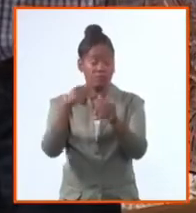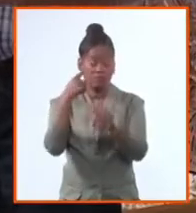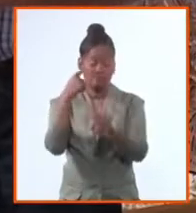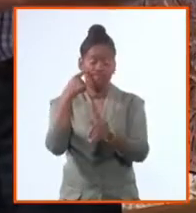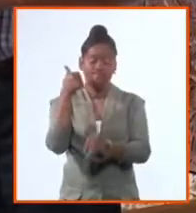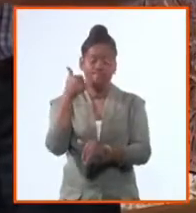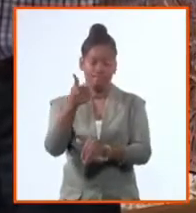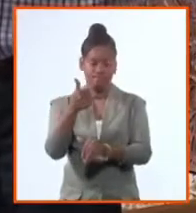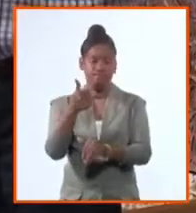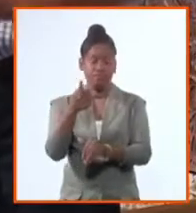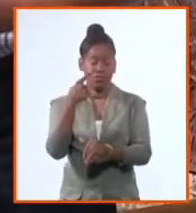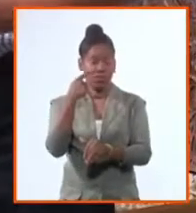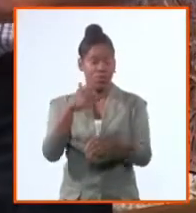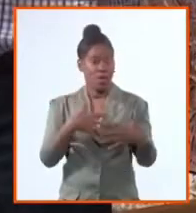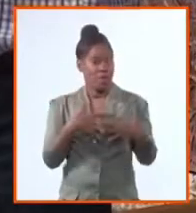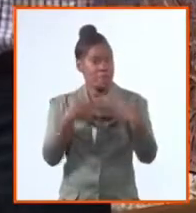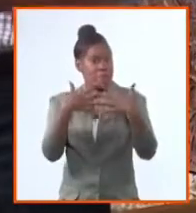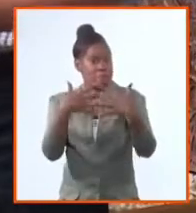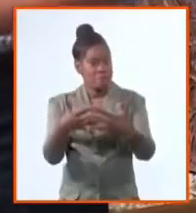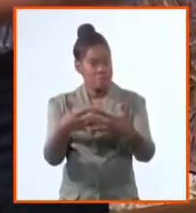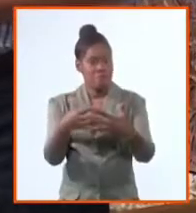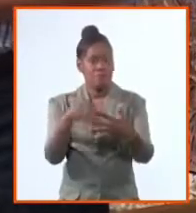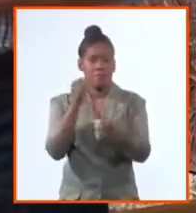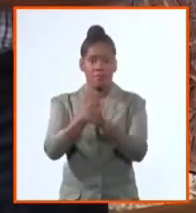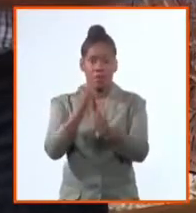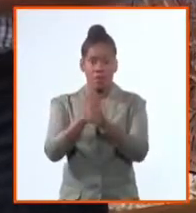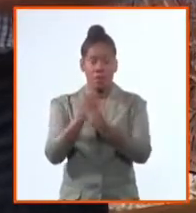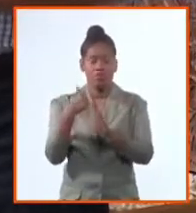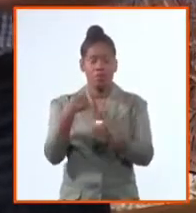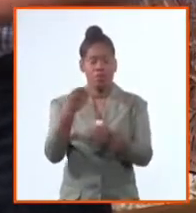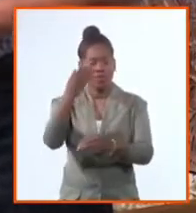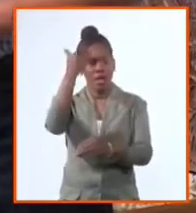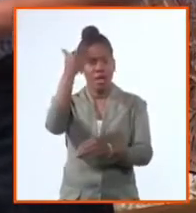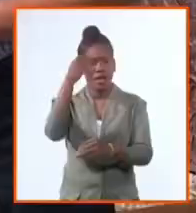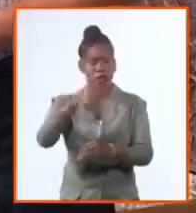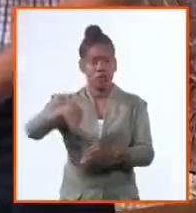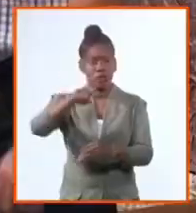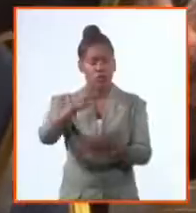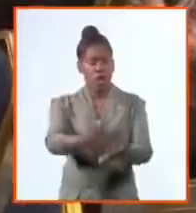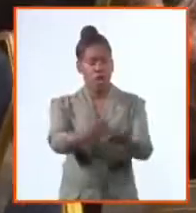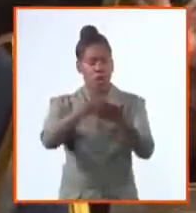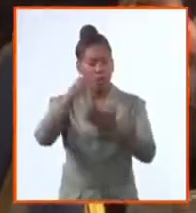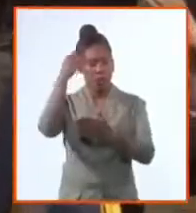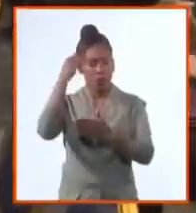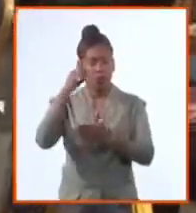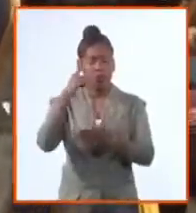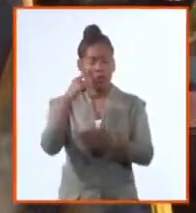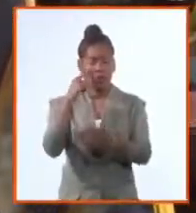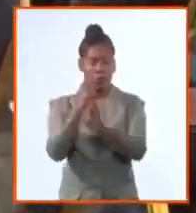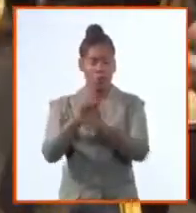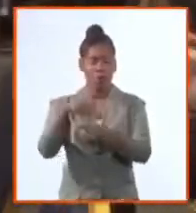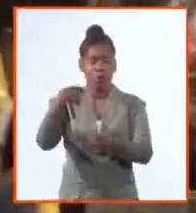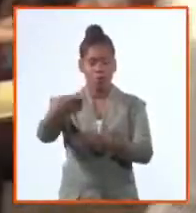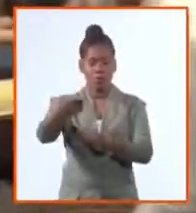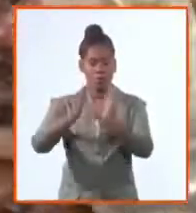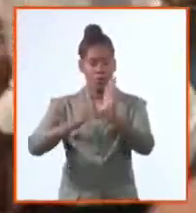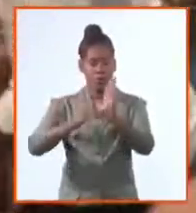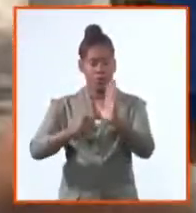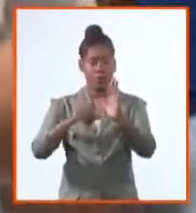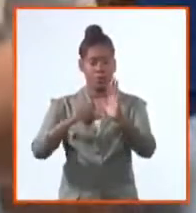el empeño, la voluntad de contar con ustedes para todo lo que tenemos que emprender por delante, y nos vemos el mes que viene.